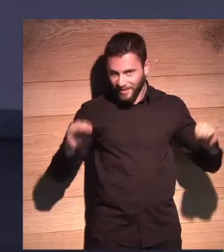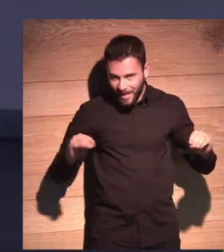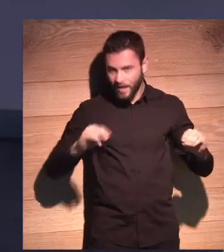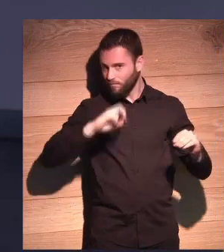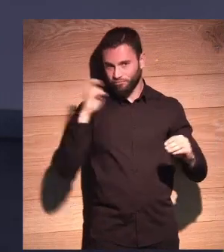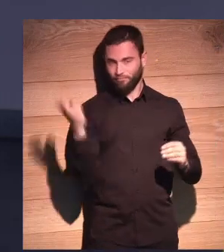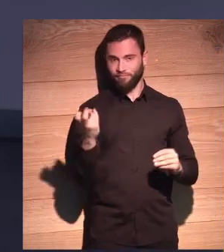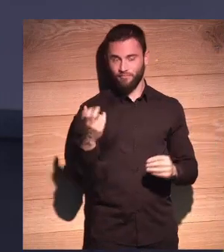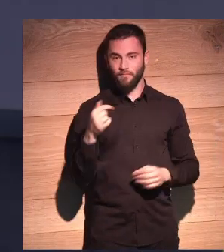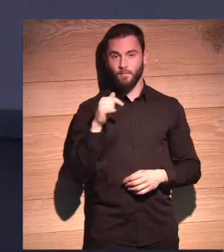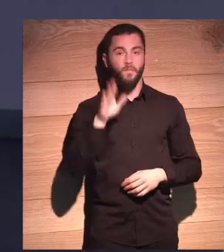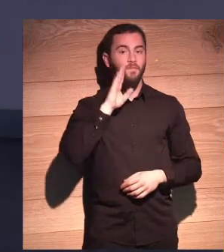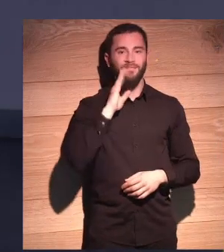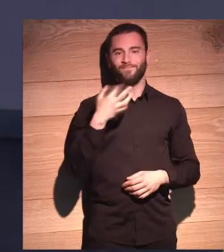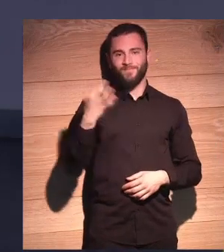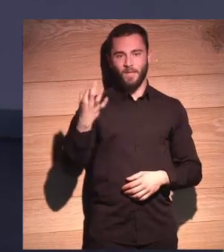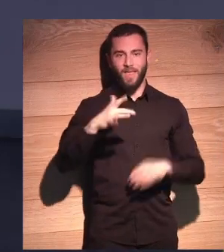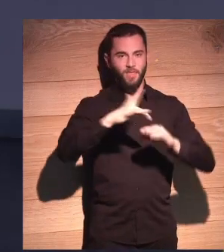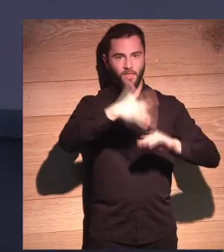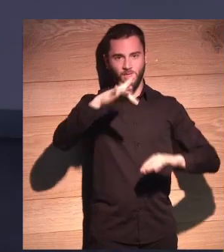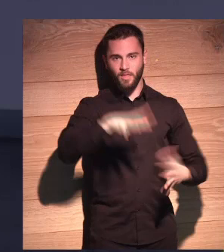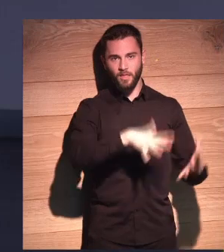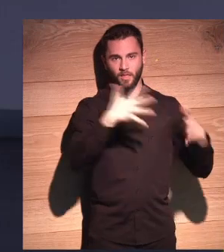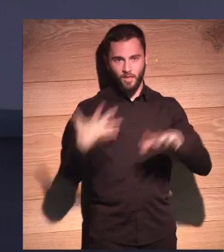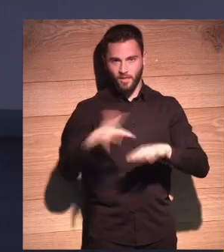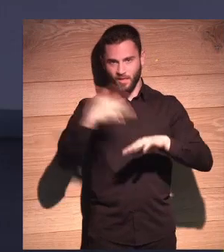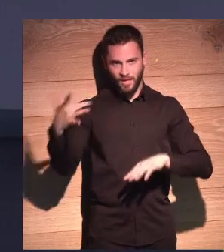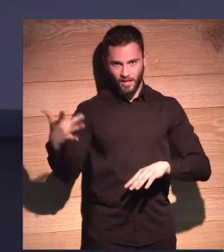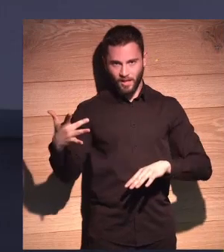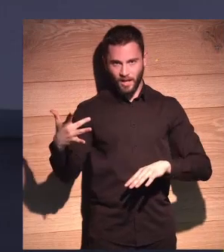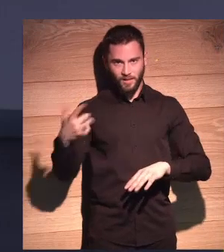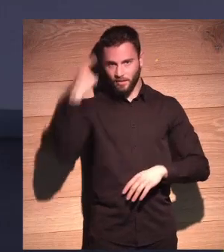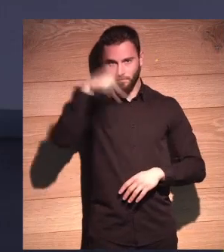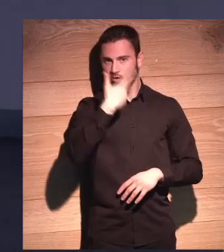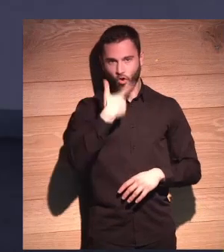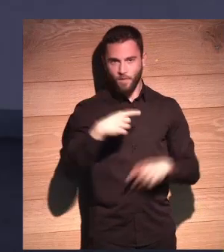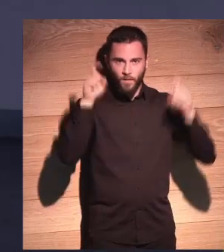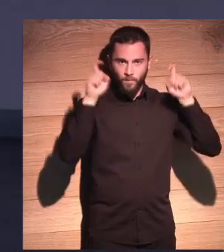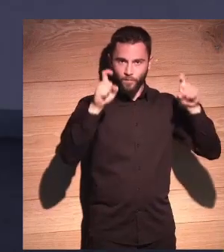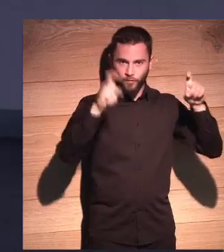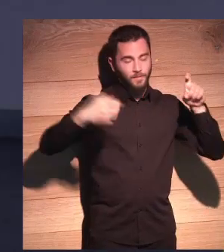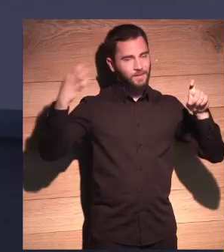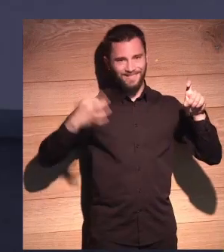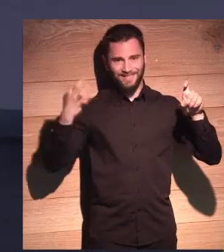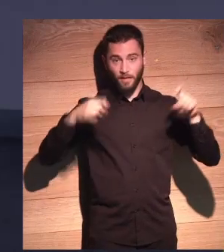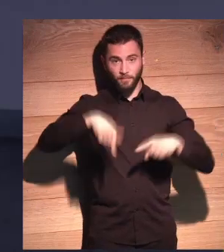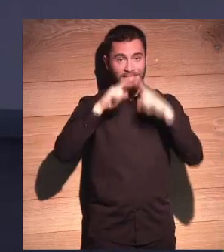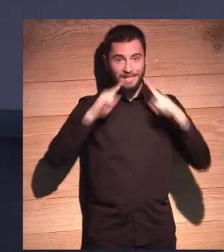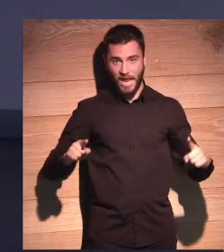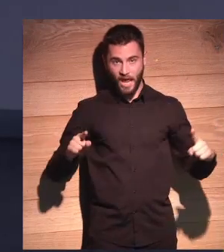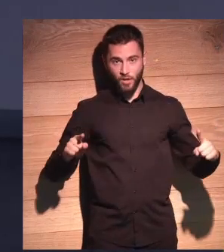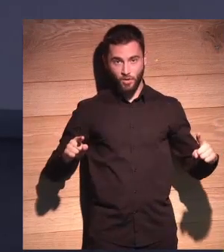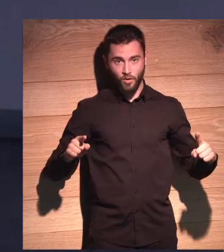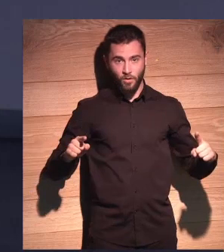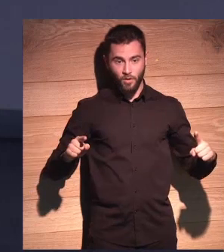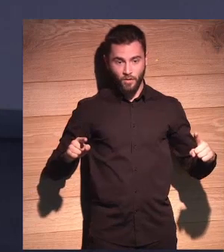universitaria tienen que ser digitales e impartir conocimientos digitales. Este año,